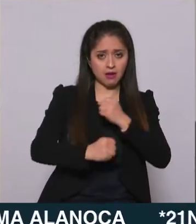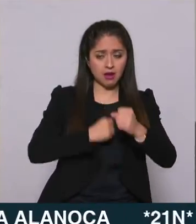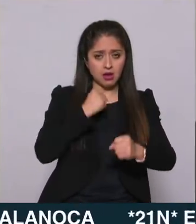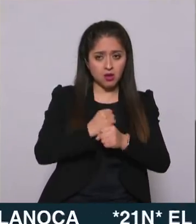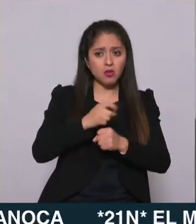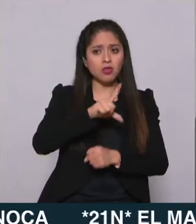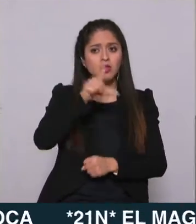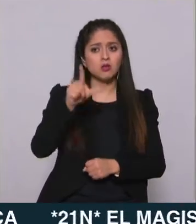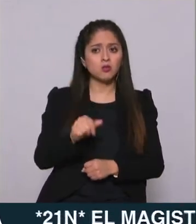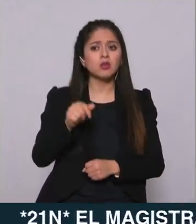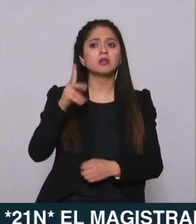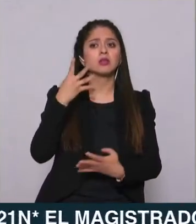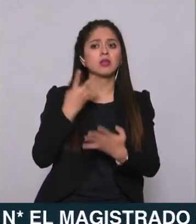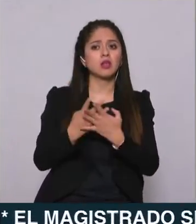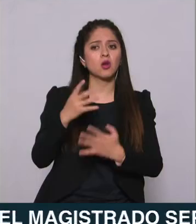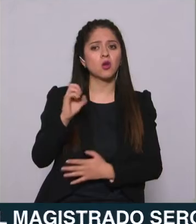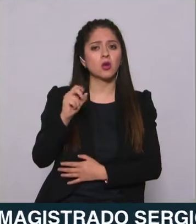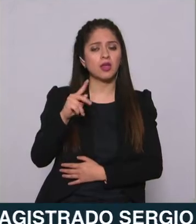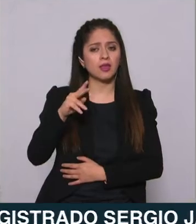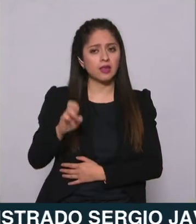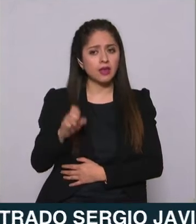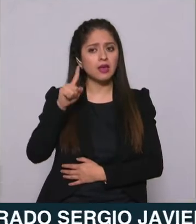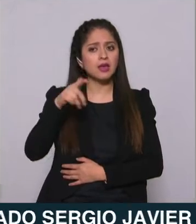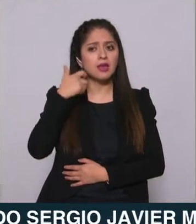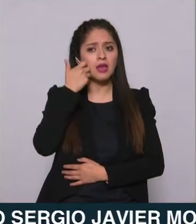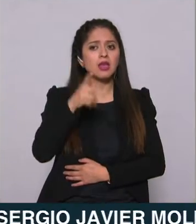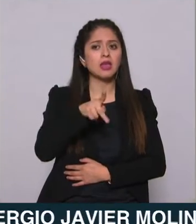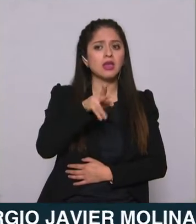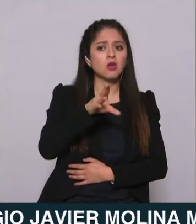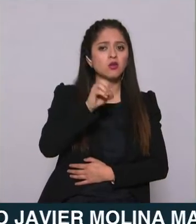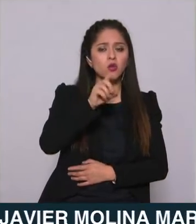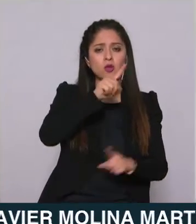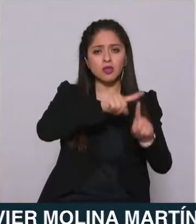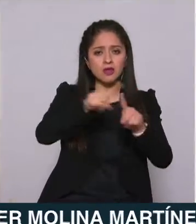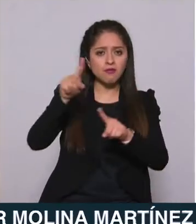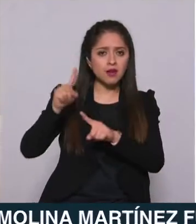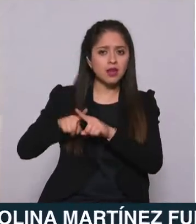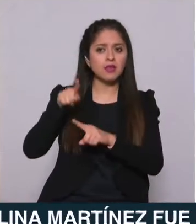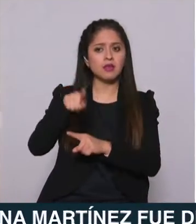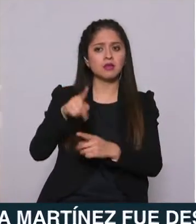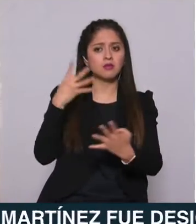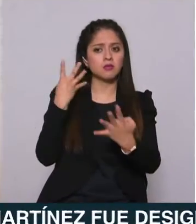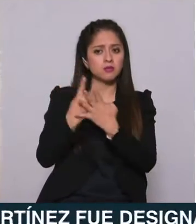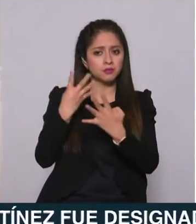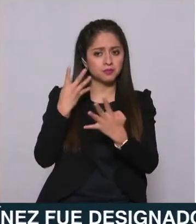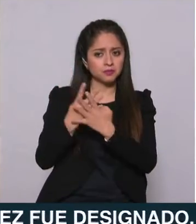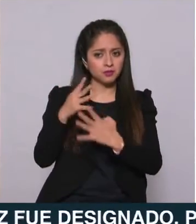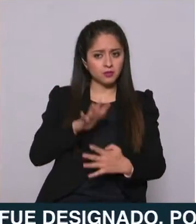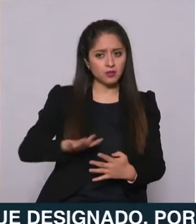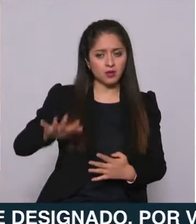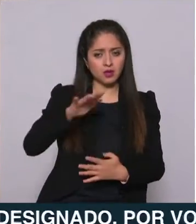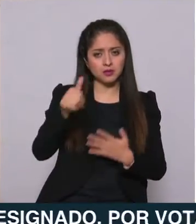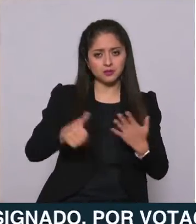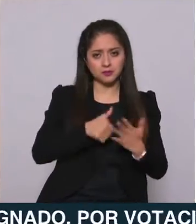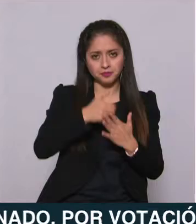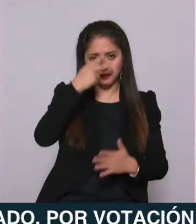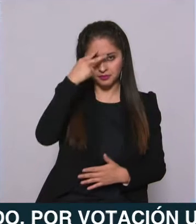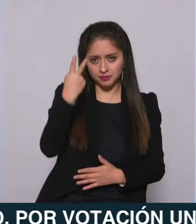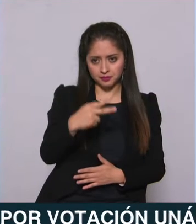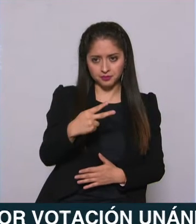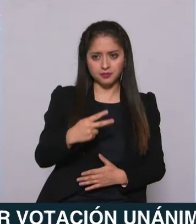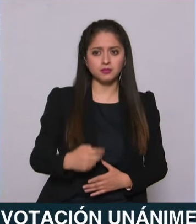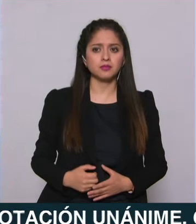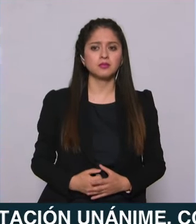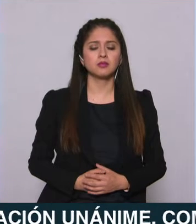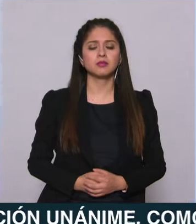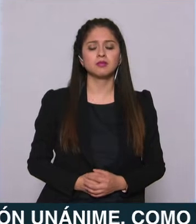el Reclusorio Oriente. La meta es instalar kioscos en todos los centros de ejecución de sanciones penales de la Ciudad de México.